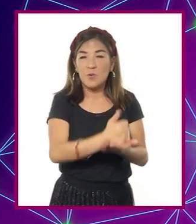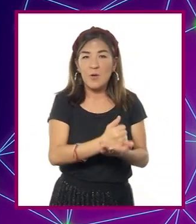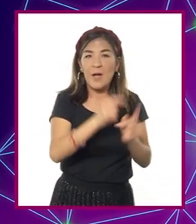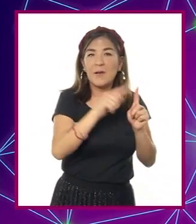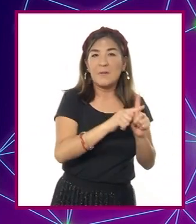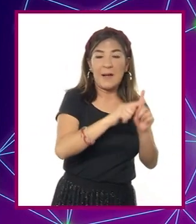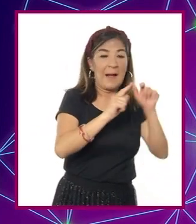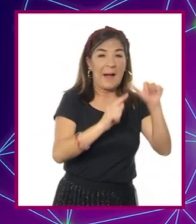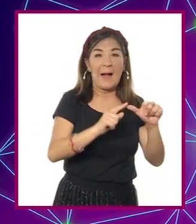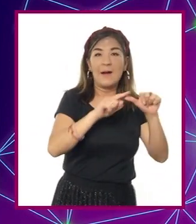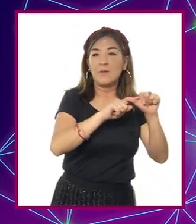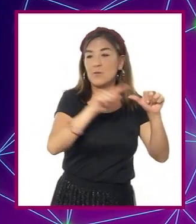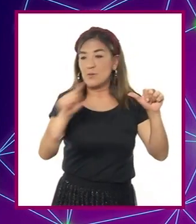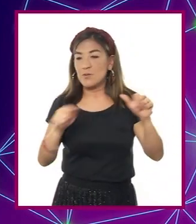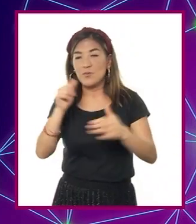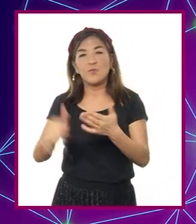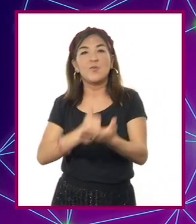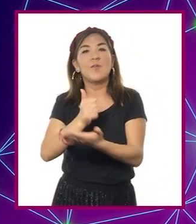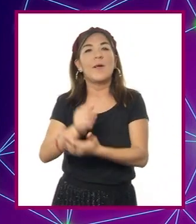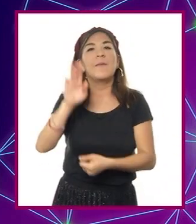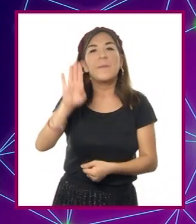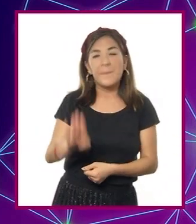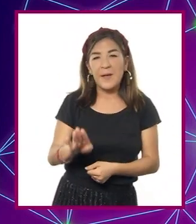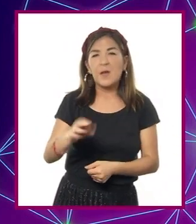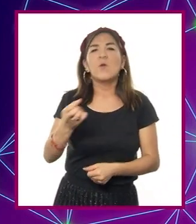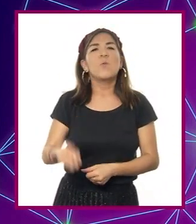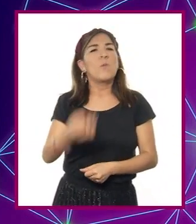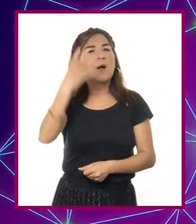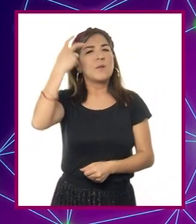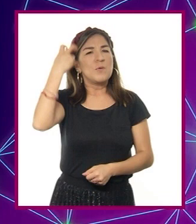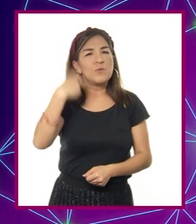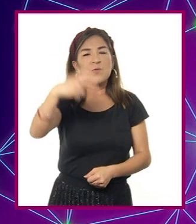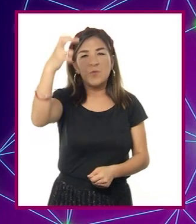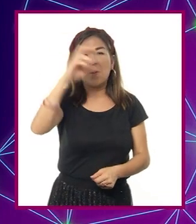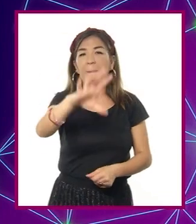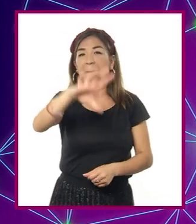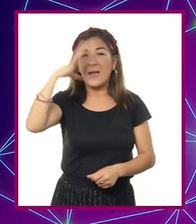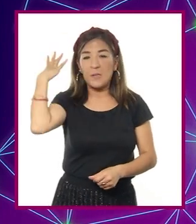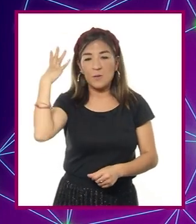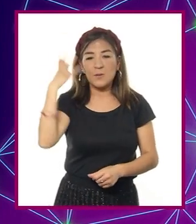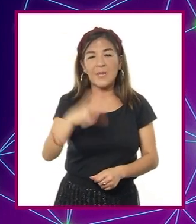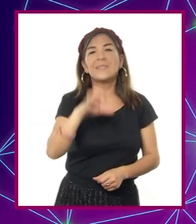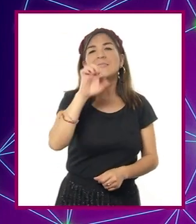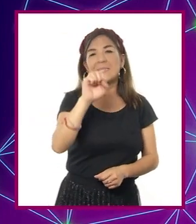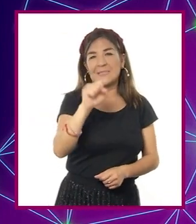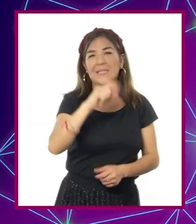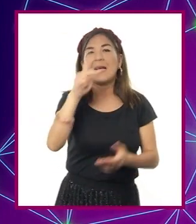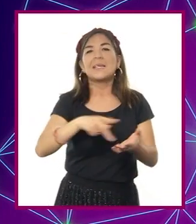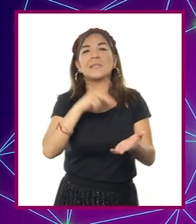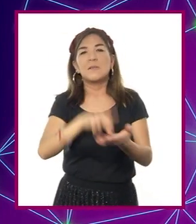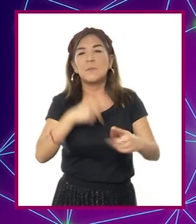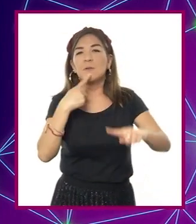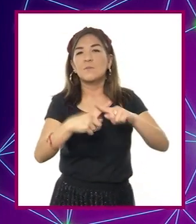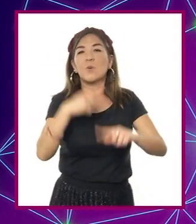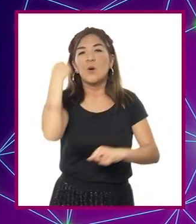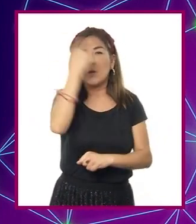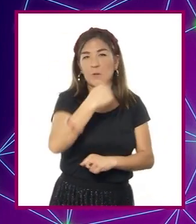a la ciudad B, viajando a una velocidad promedio de 60 kilómetros por